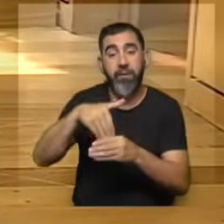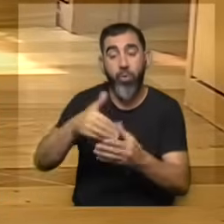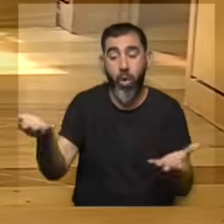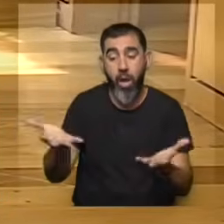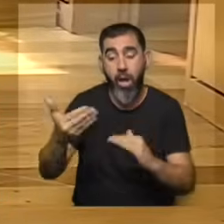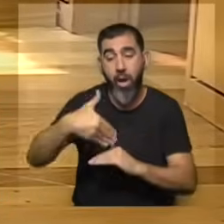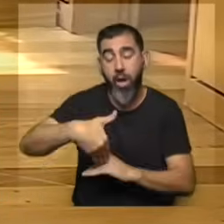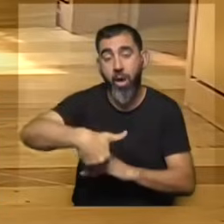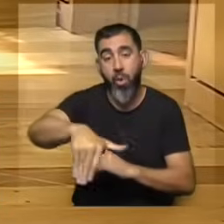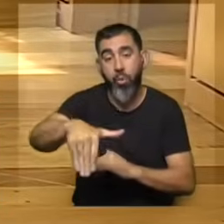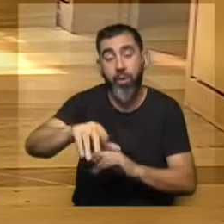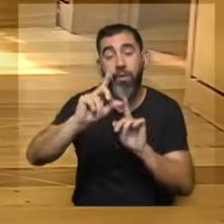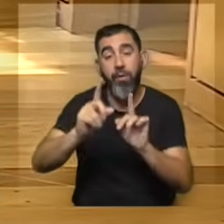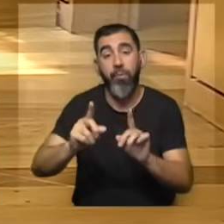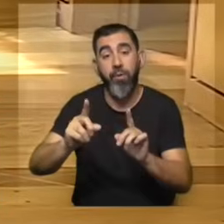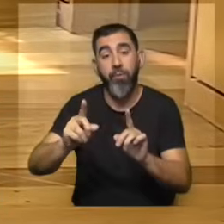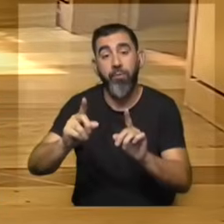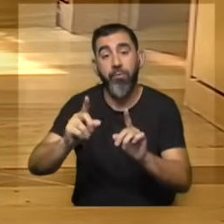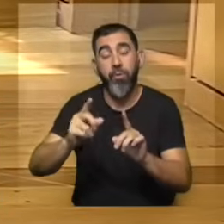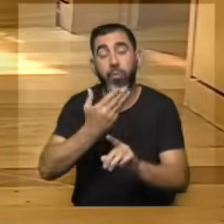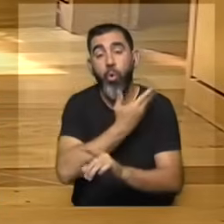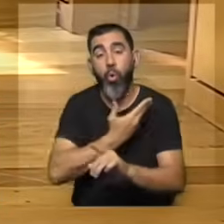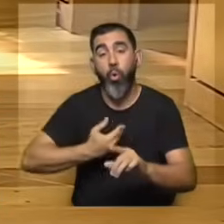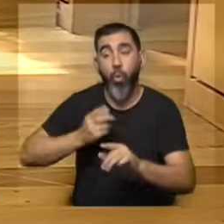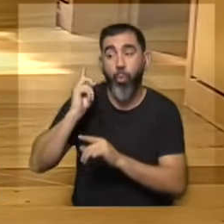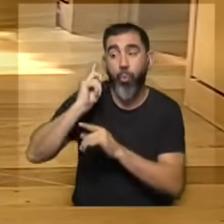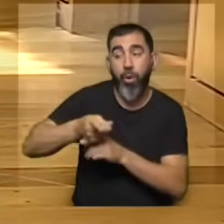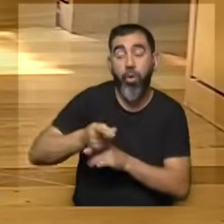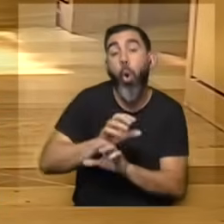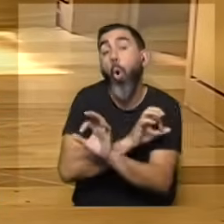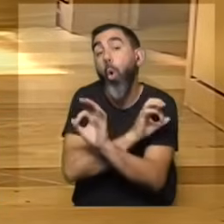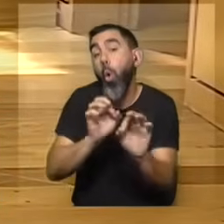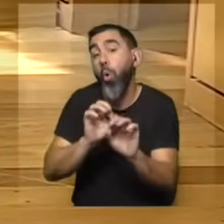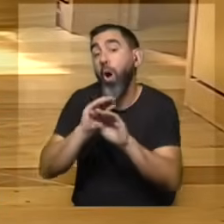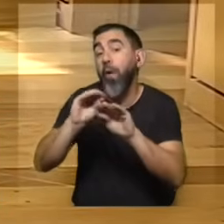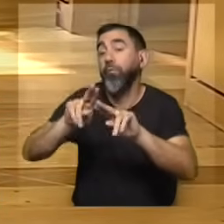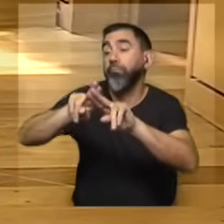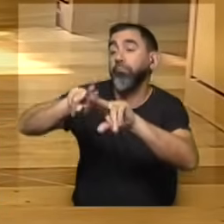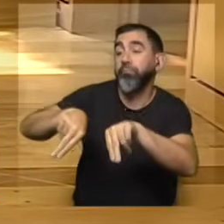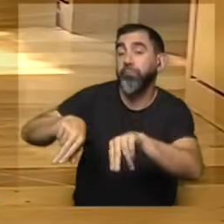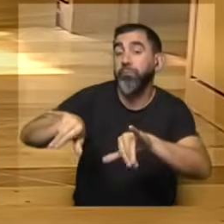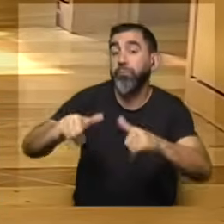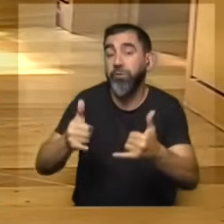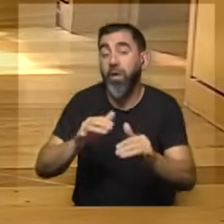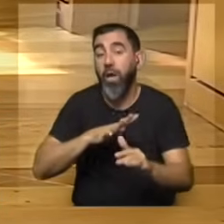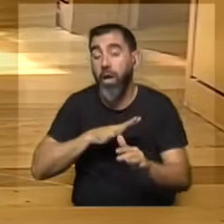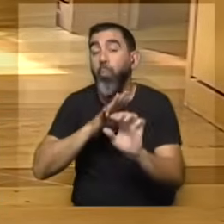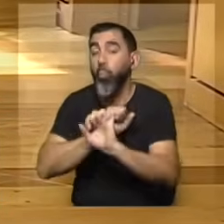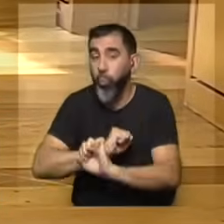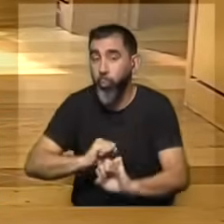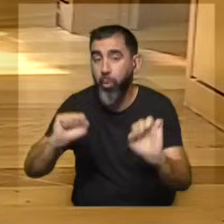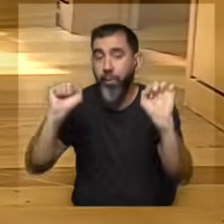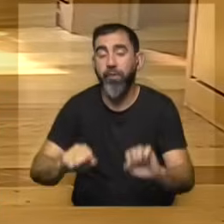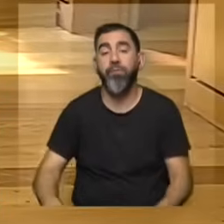ahora tendrá que venir la promulgación de parte del poder ejecutivo o el anuncio de veto que ya está allí